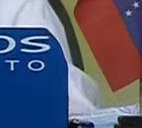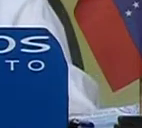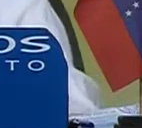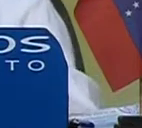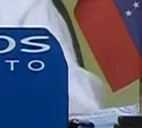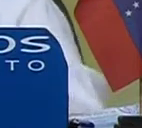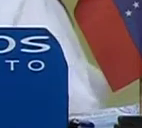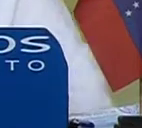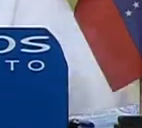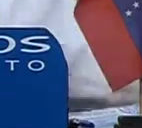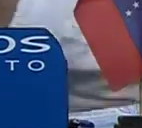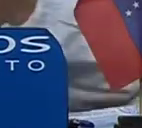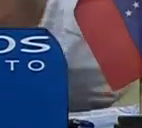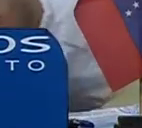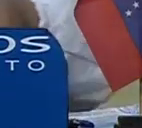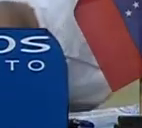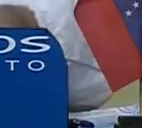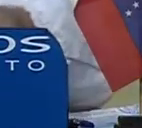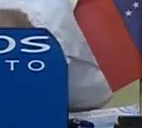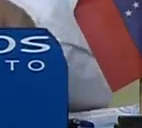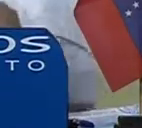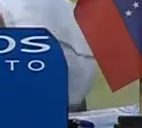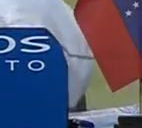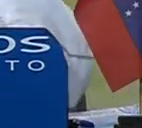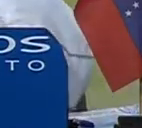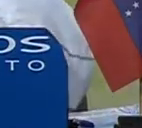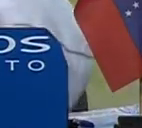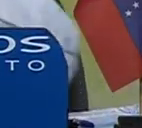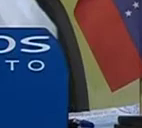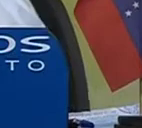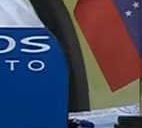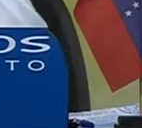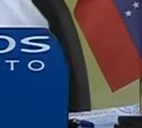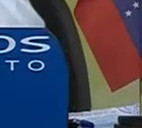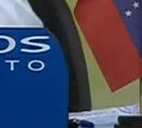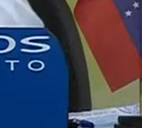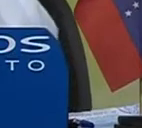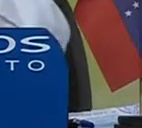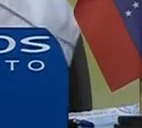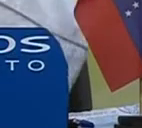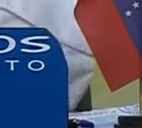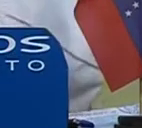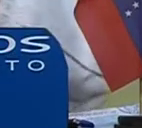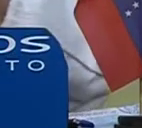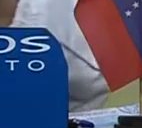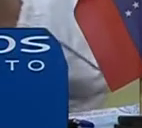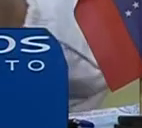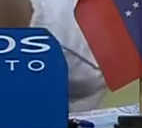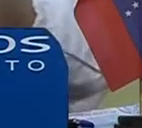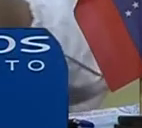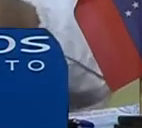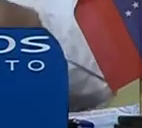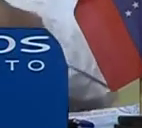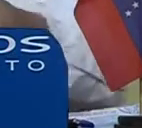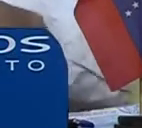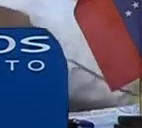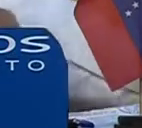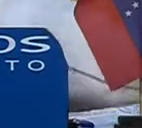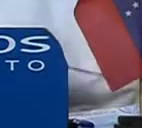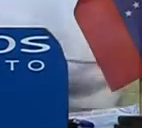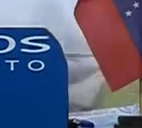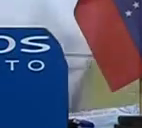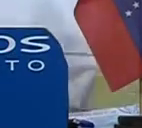No, señor. El teléfono del marido es también de la mujer. Y el teléfono de la